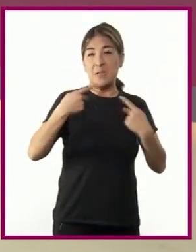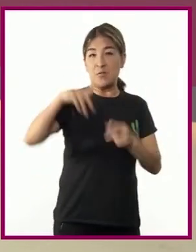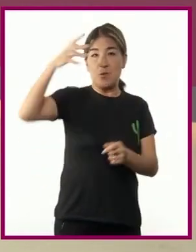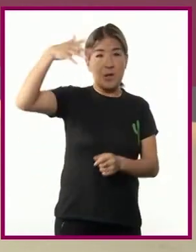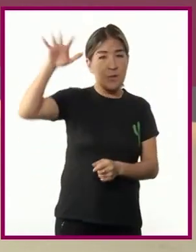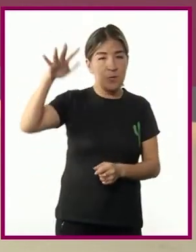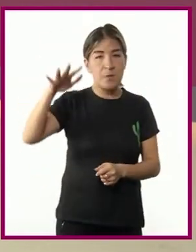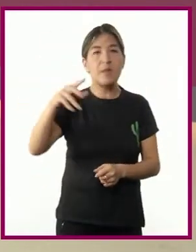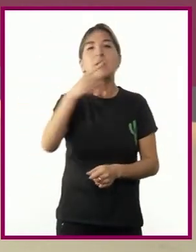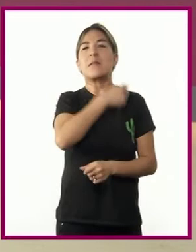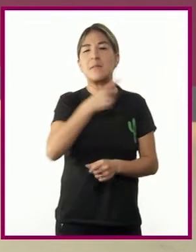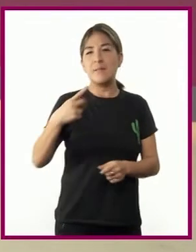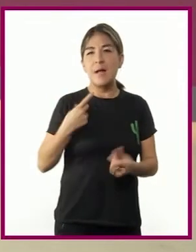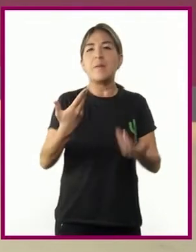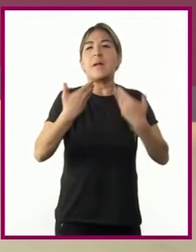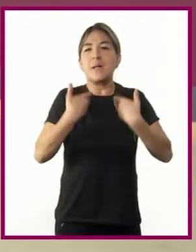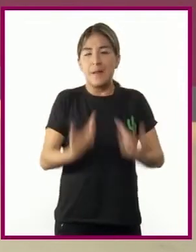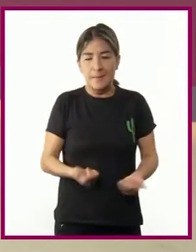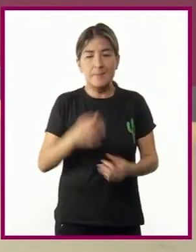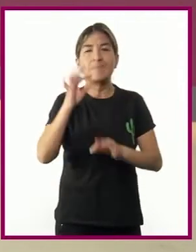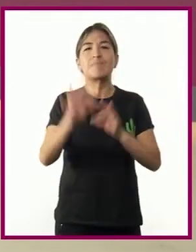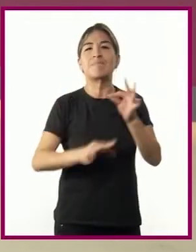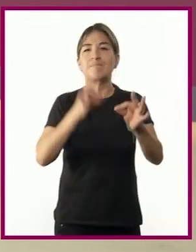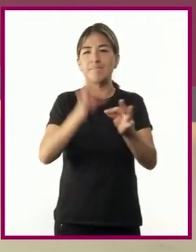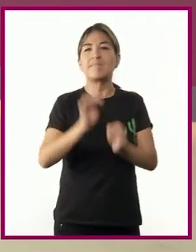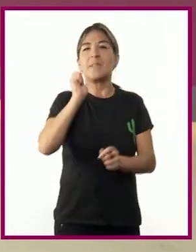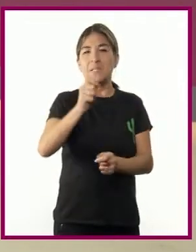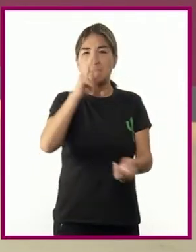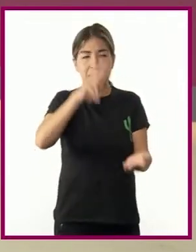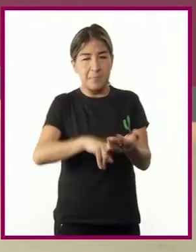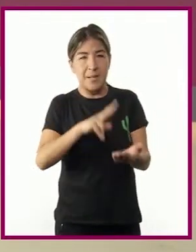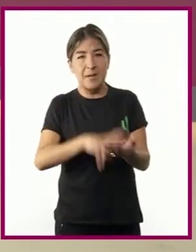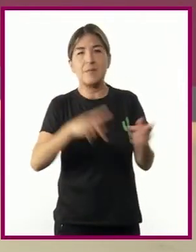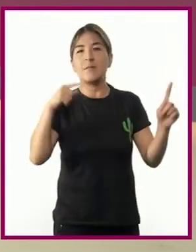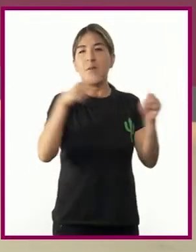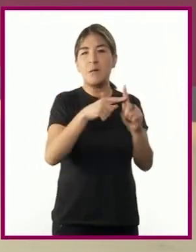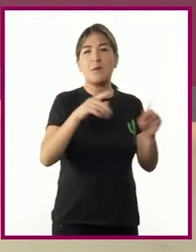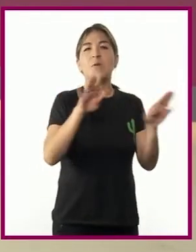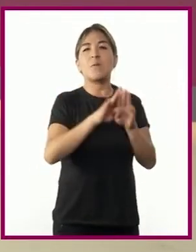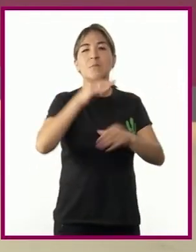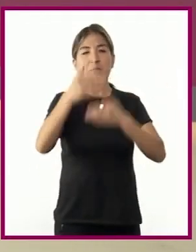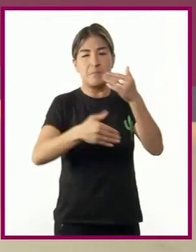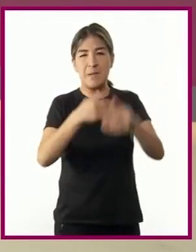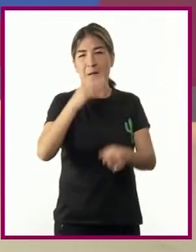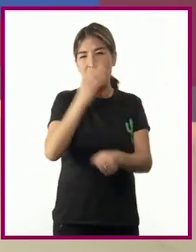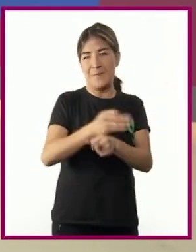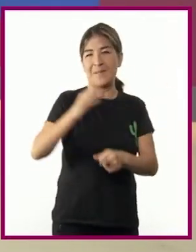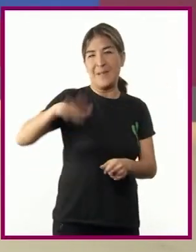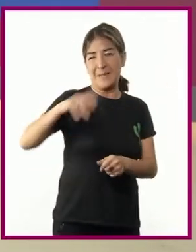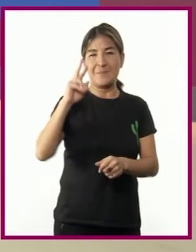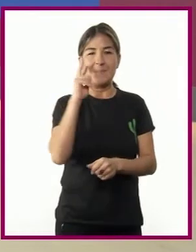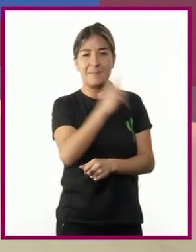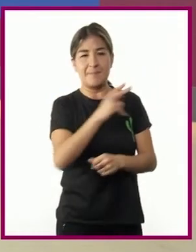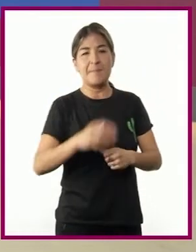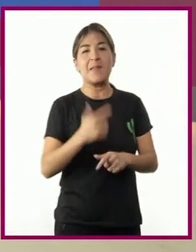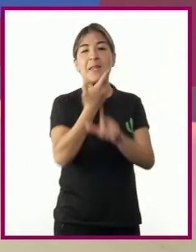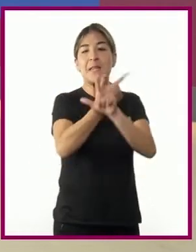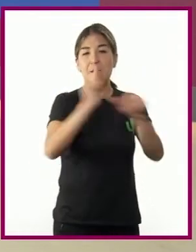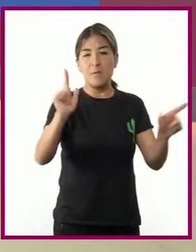adultas, comprendan y asuman los principios y valores que previamente se mencionaron: